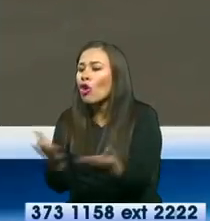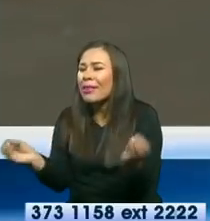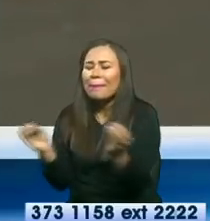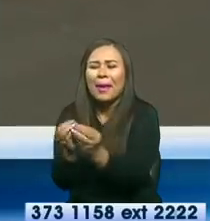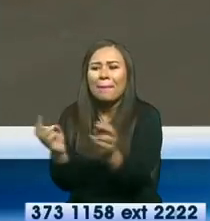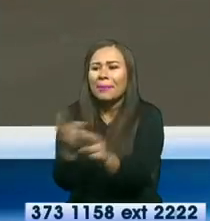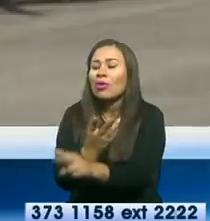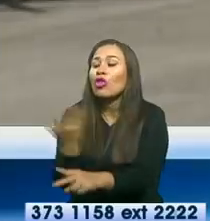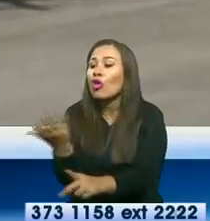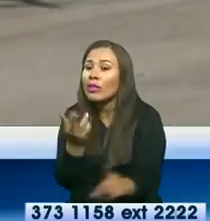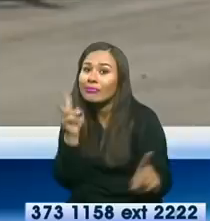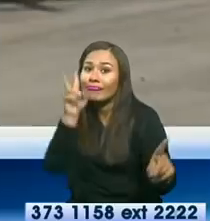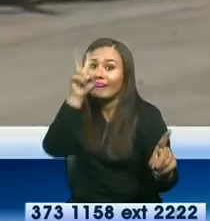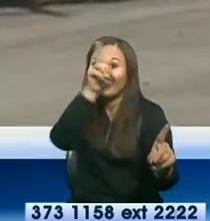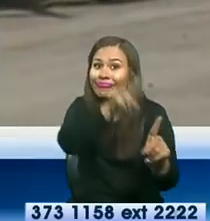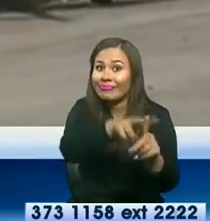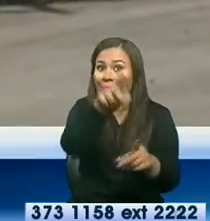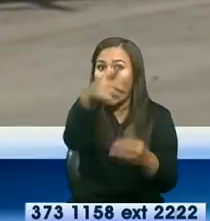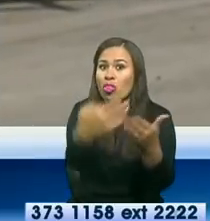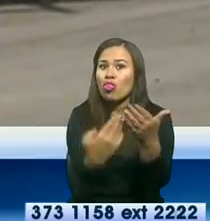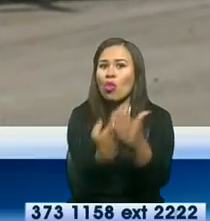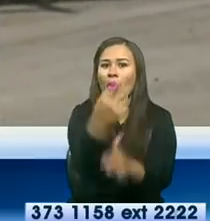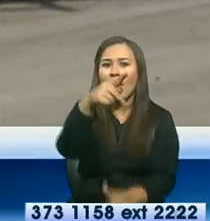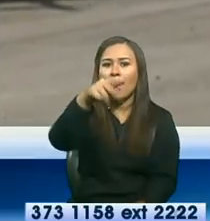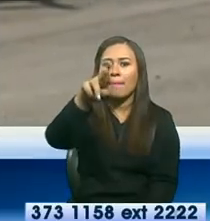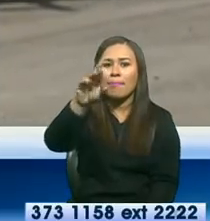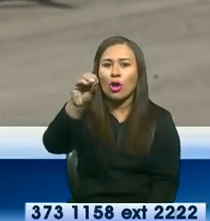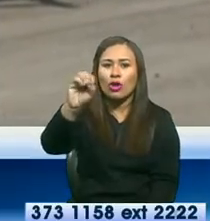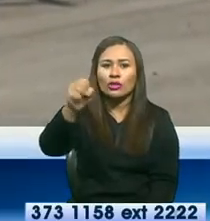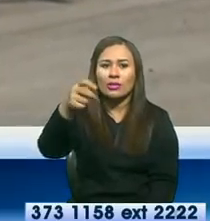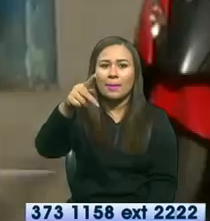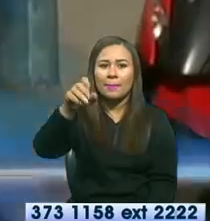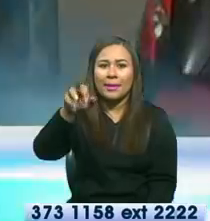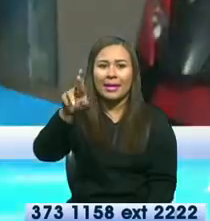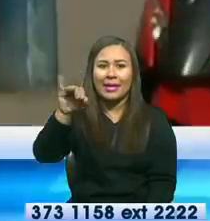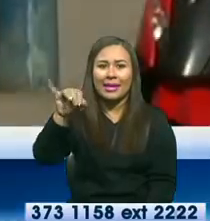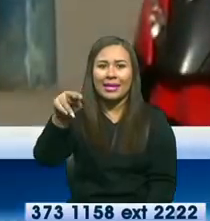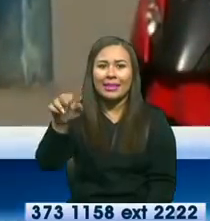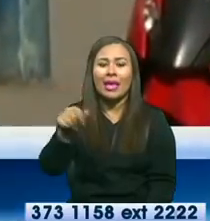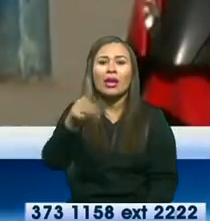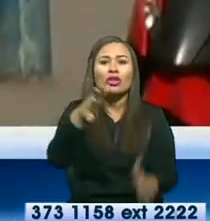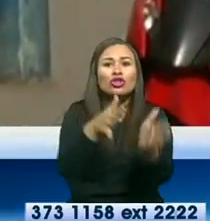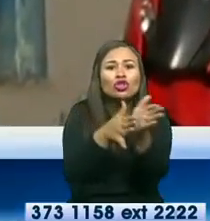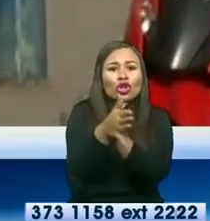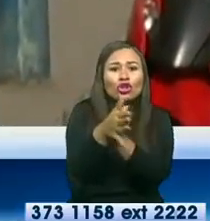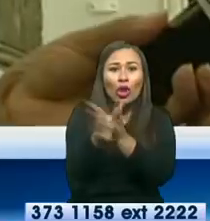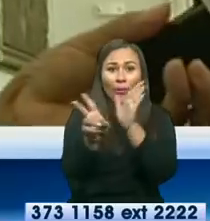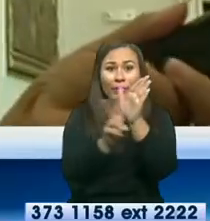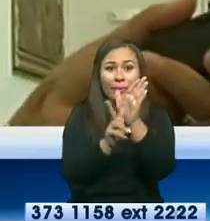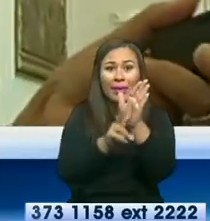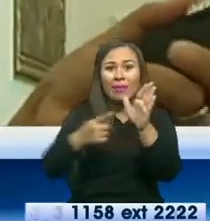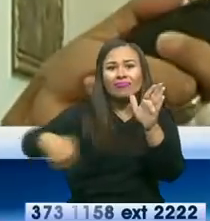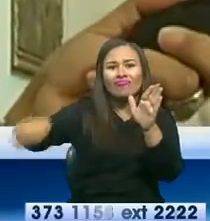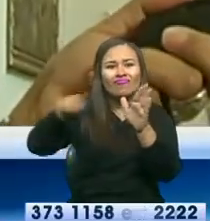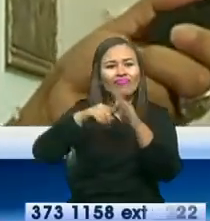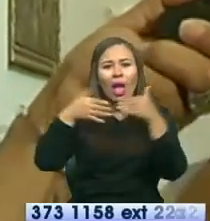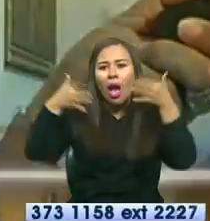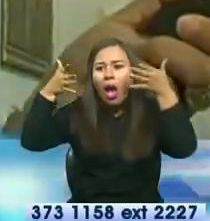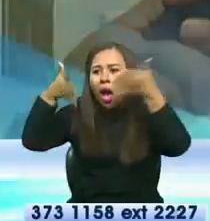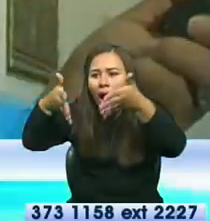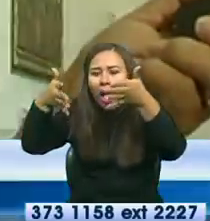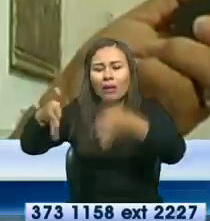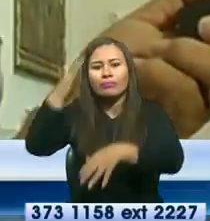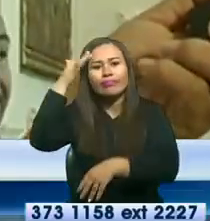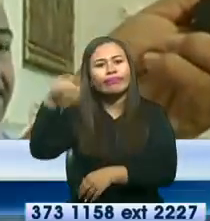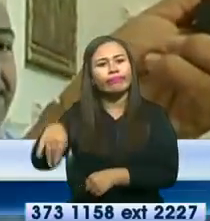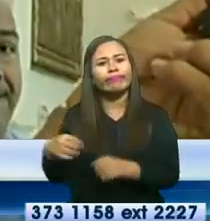intervenir será la Nueva Prosperina, en el que se incluye el plan habitacional Sociovivienda 2. Tenemos indicadores, ¿no? Y no